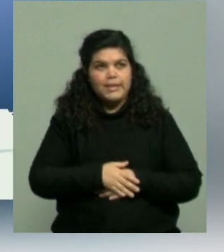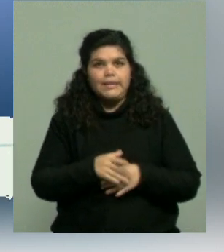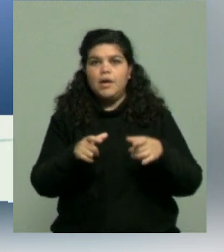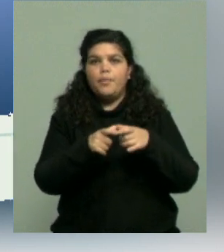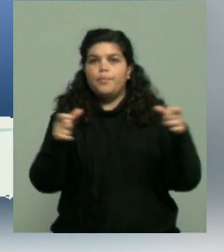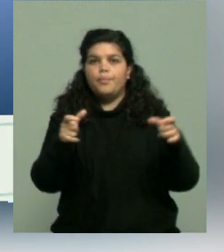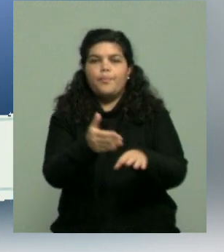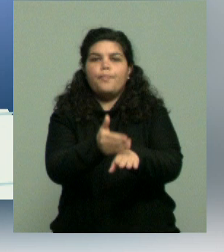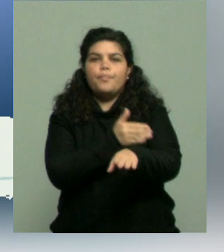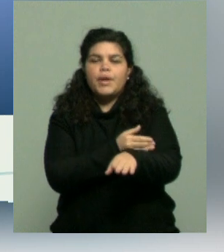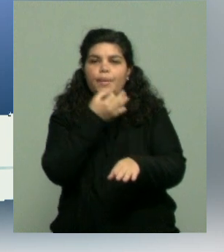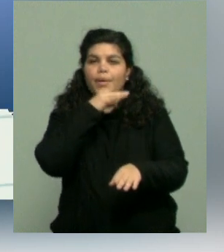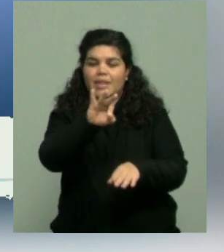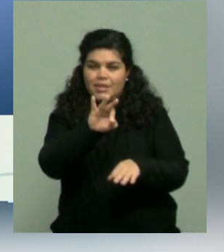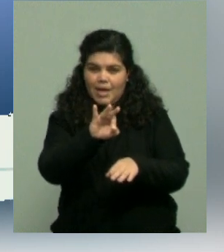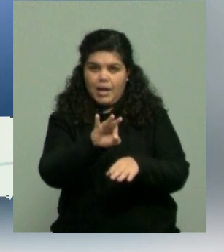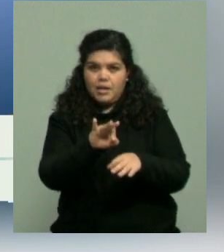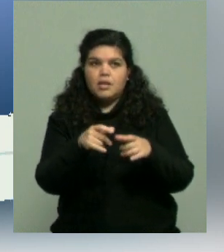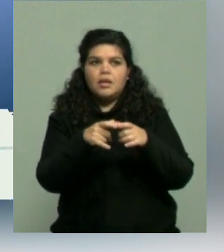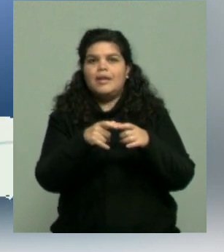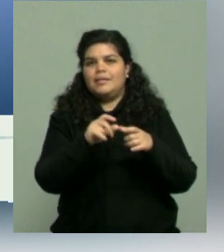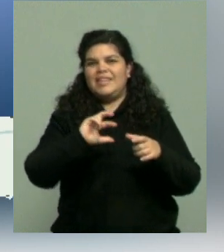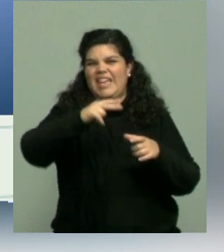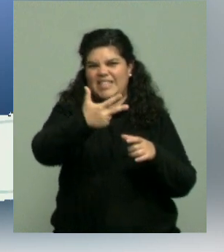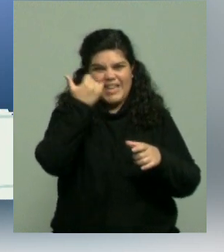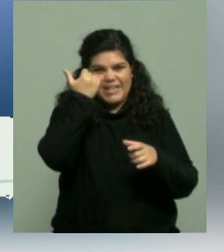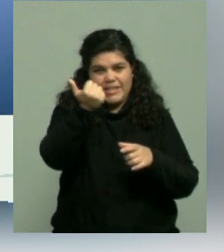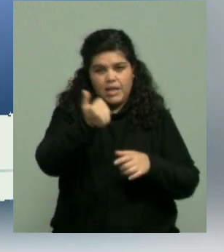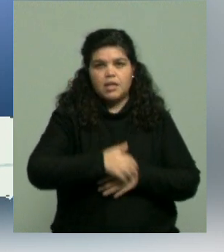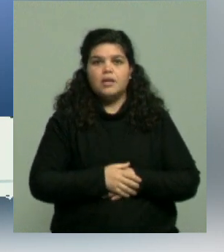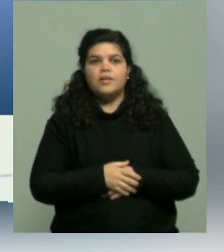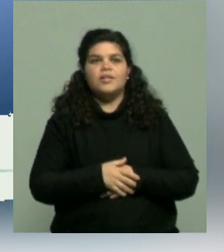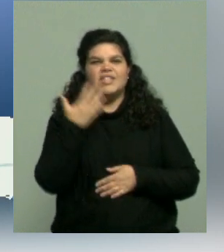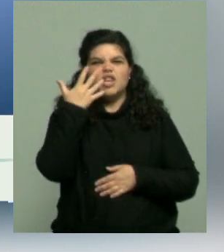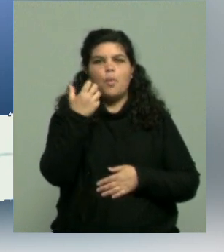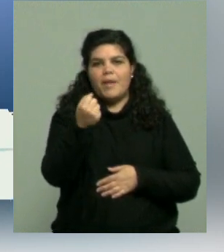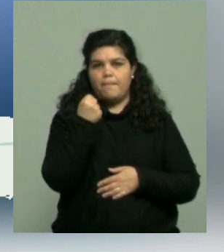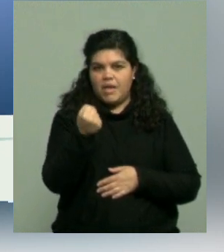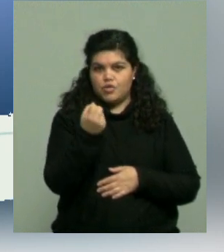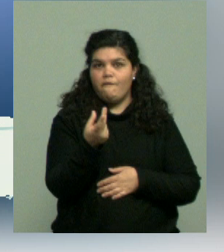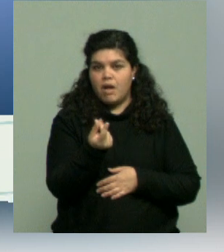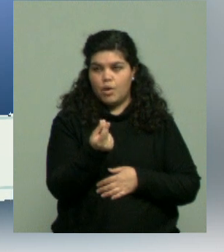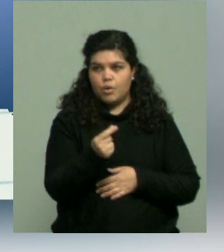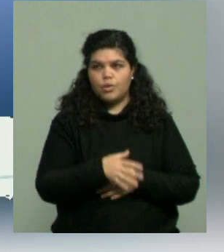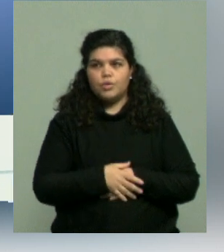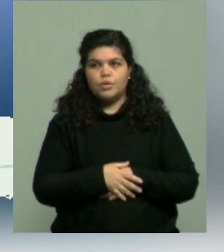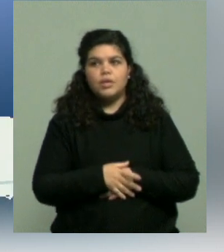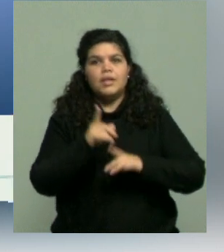preventa a un valor de 5.000 pesos. El mismo día del evento va a estar habilitada la taquilla también, sí. Va a valer 6.000.